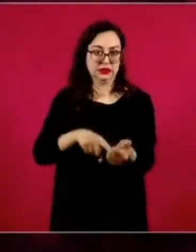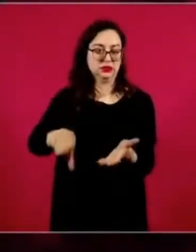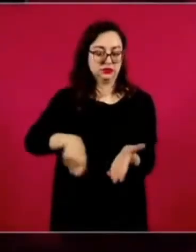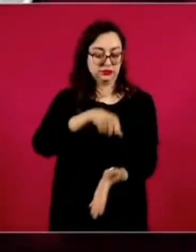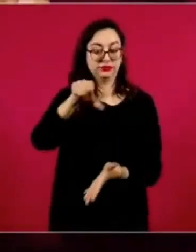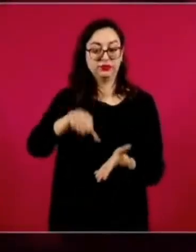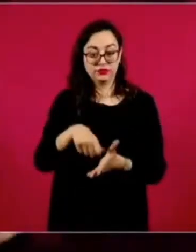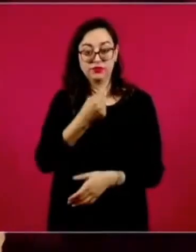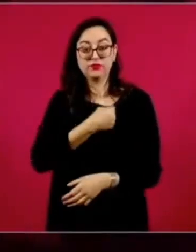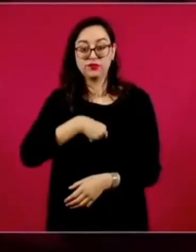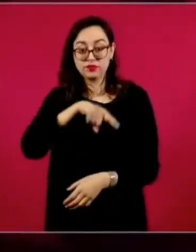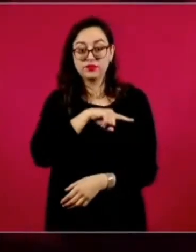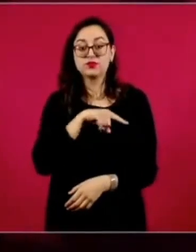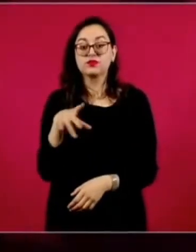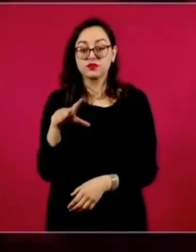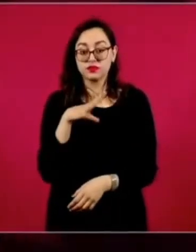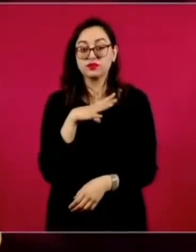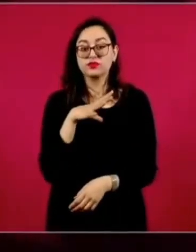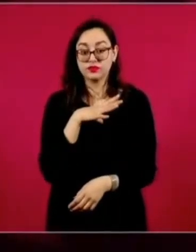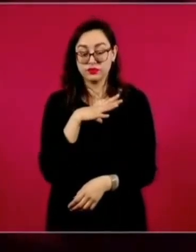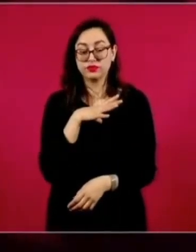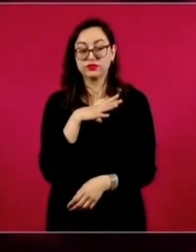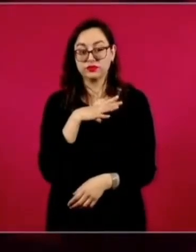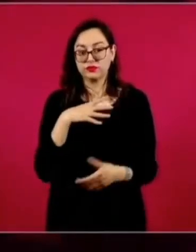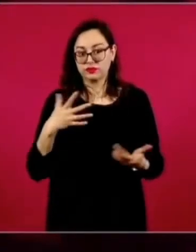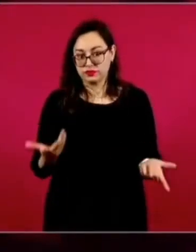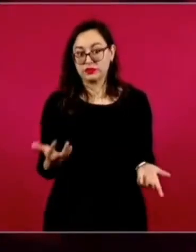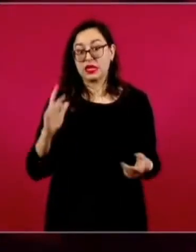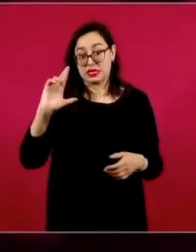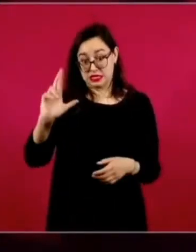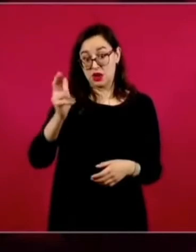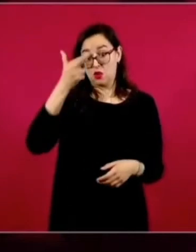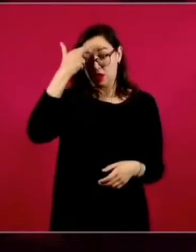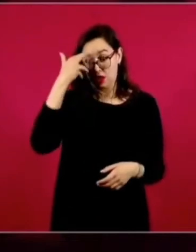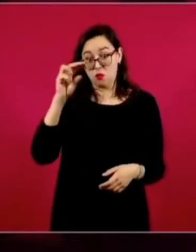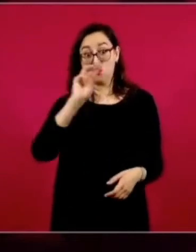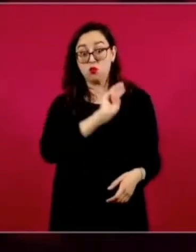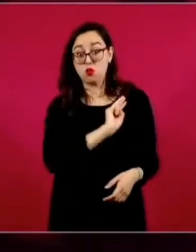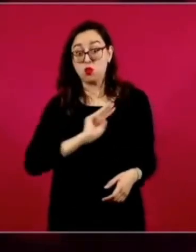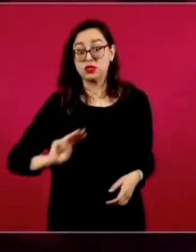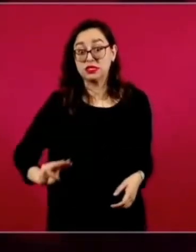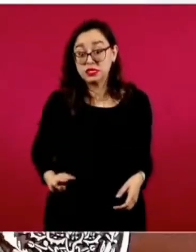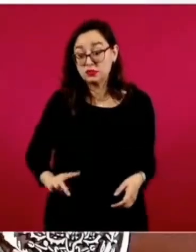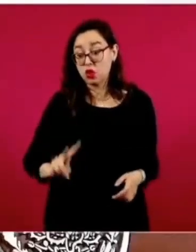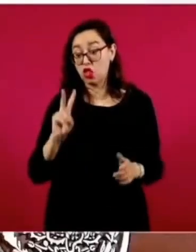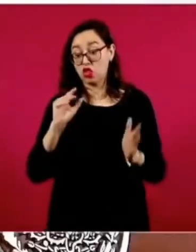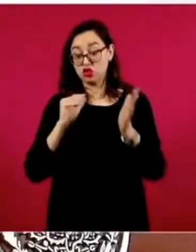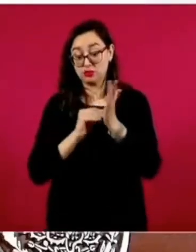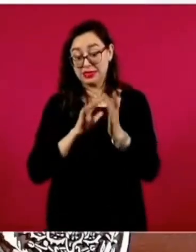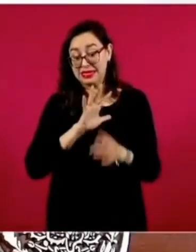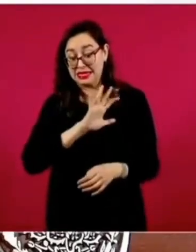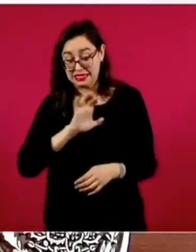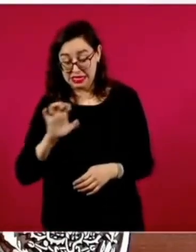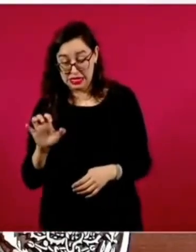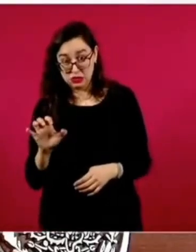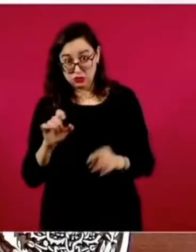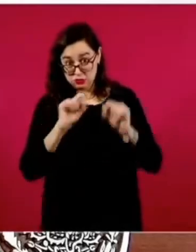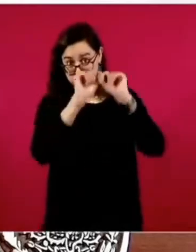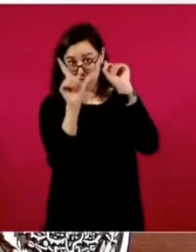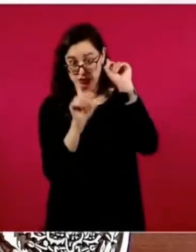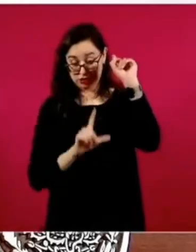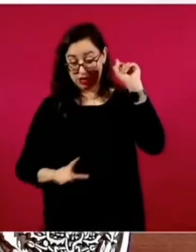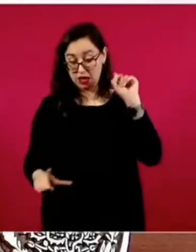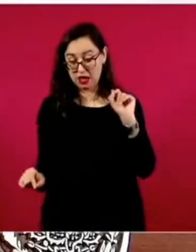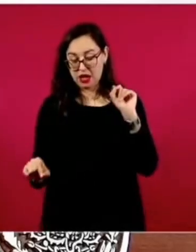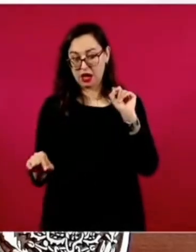Acuérdense que son cerca de 2.500 municipios y aquí estamos hablando de 11,000